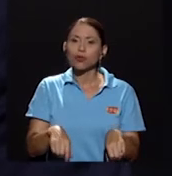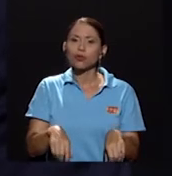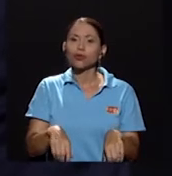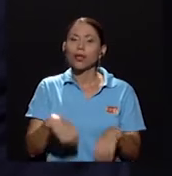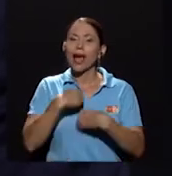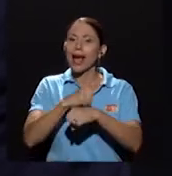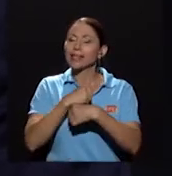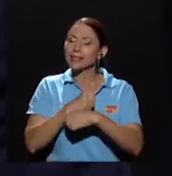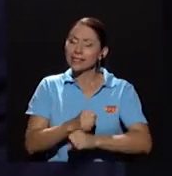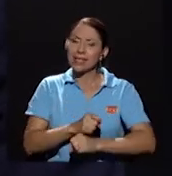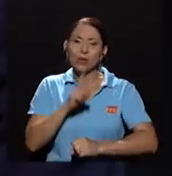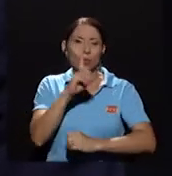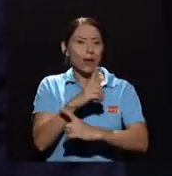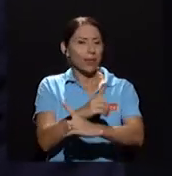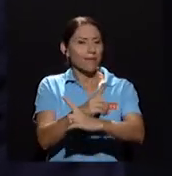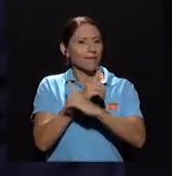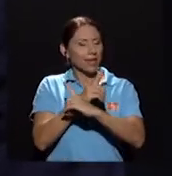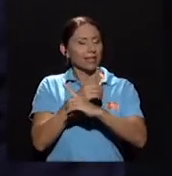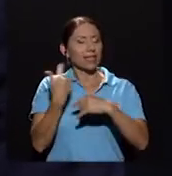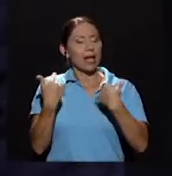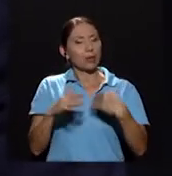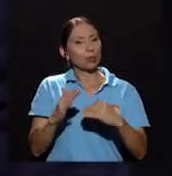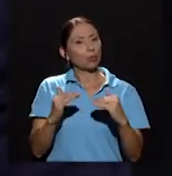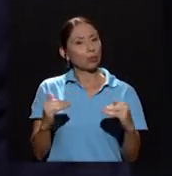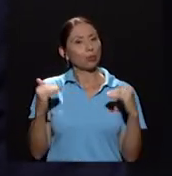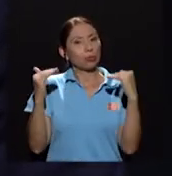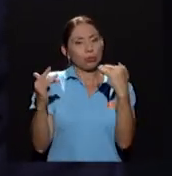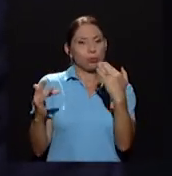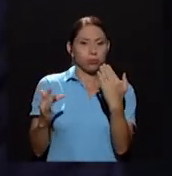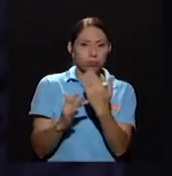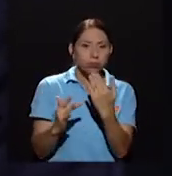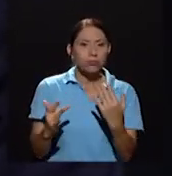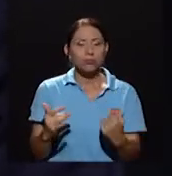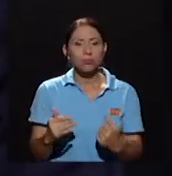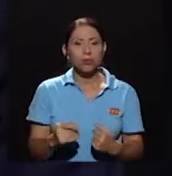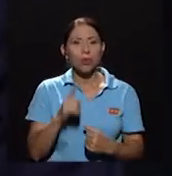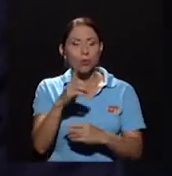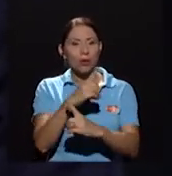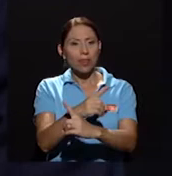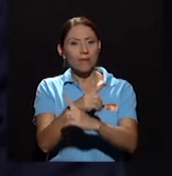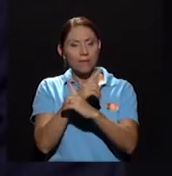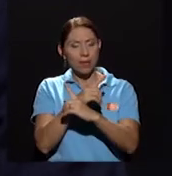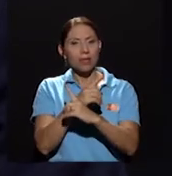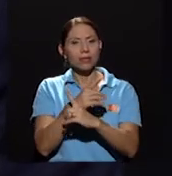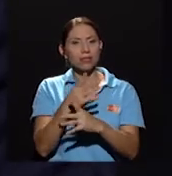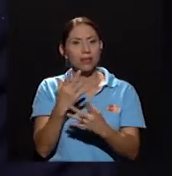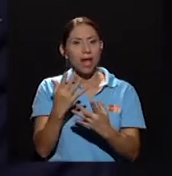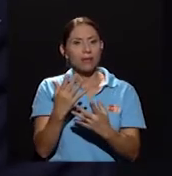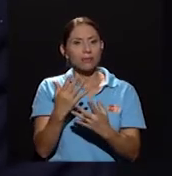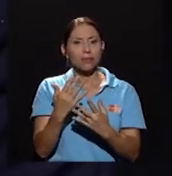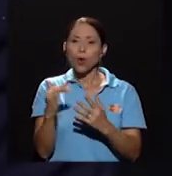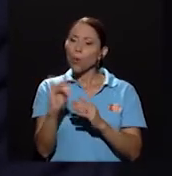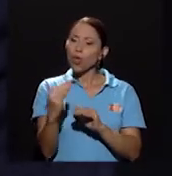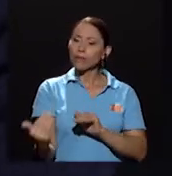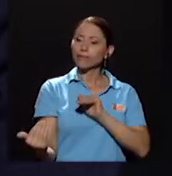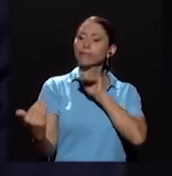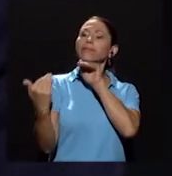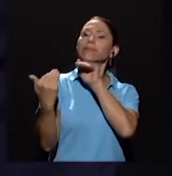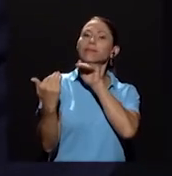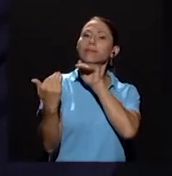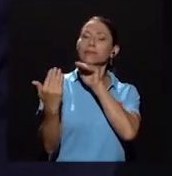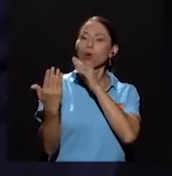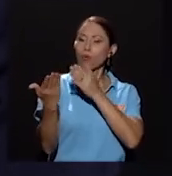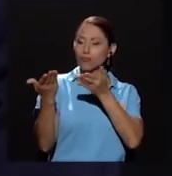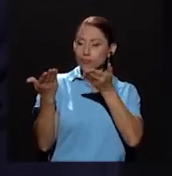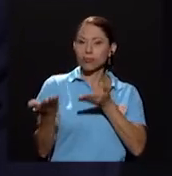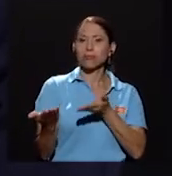una defensa altamente técnica una defensa de tú a tú no ha sido